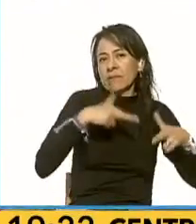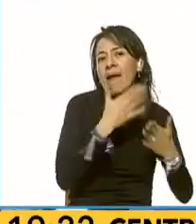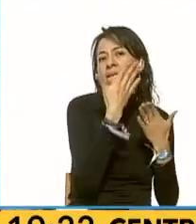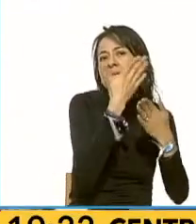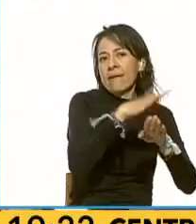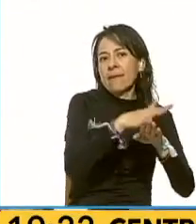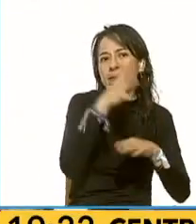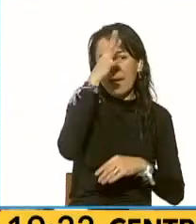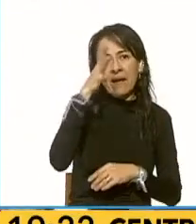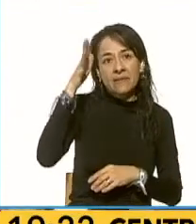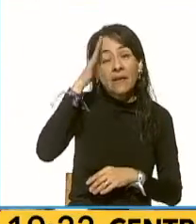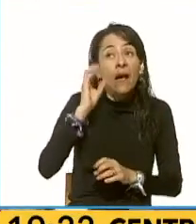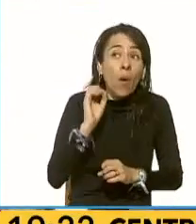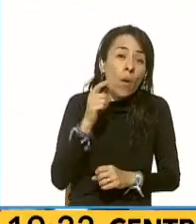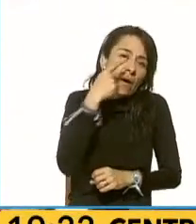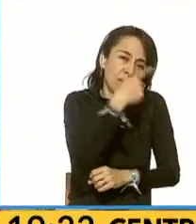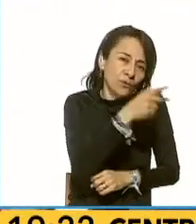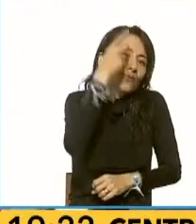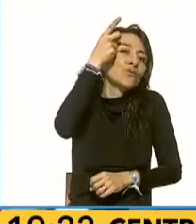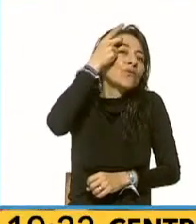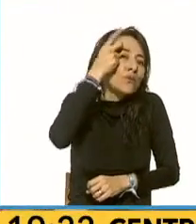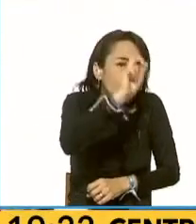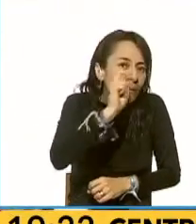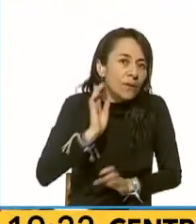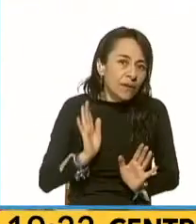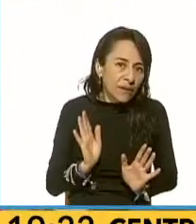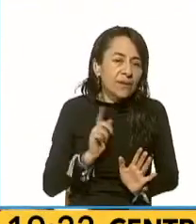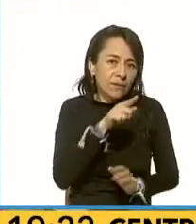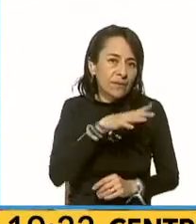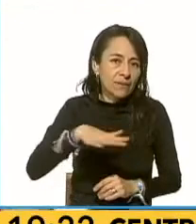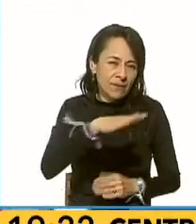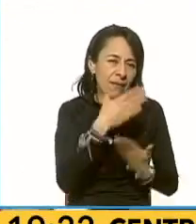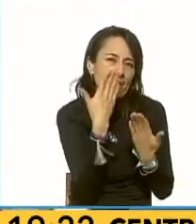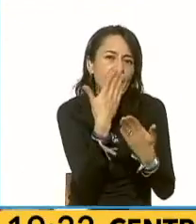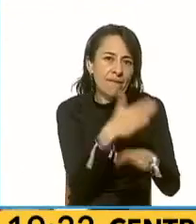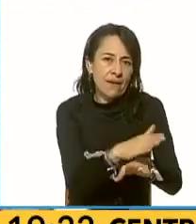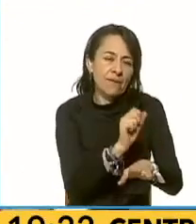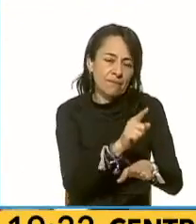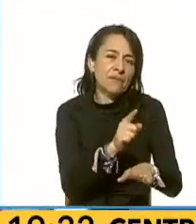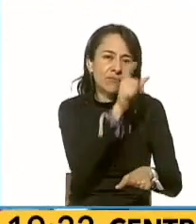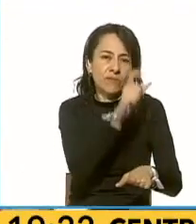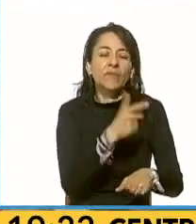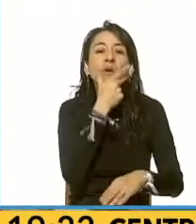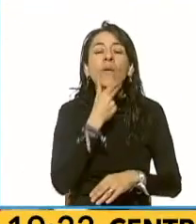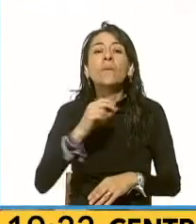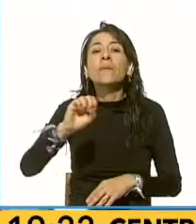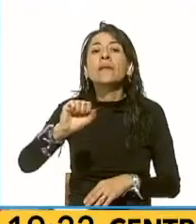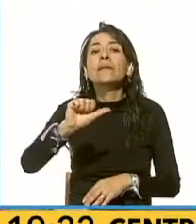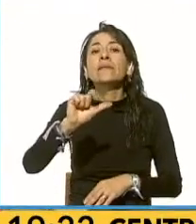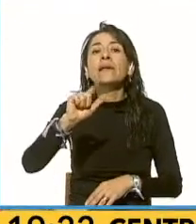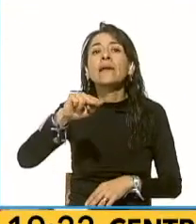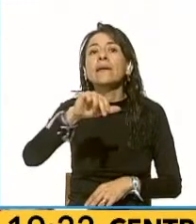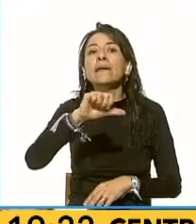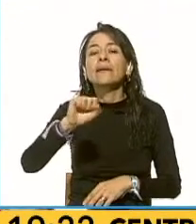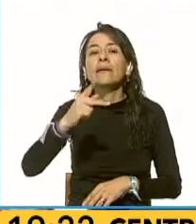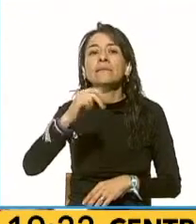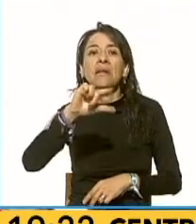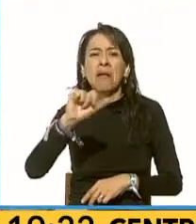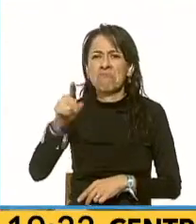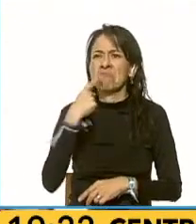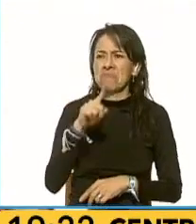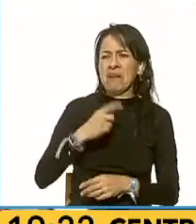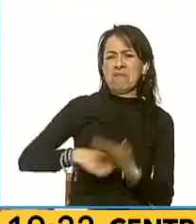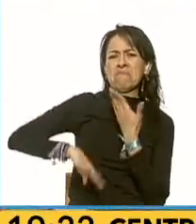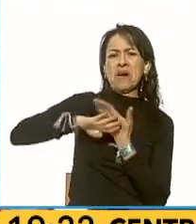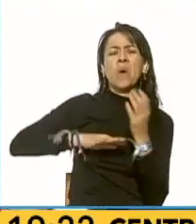Azteca o al dueño de esta institución bancaria, que es Ricardo Salinas Pliego, ¿no? Se nos acusa de difundir